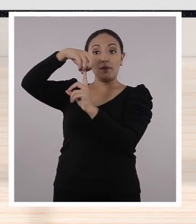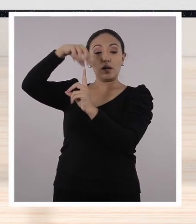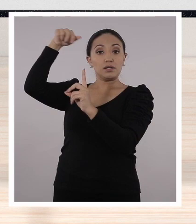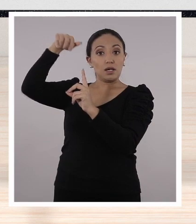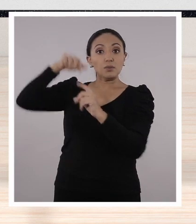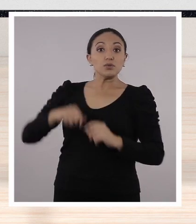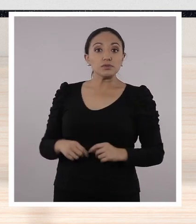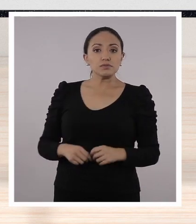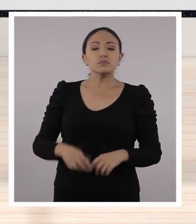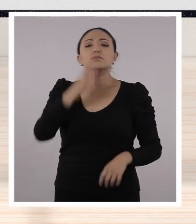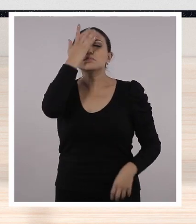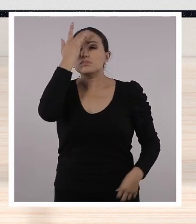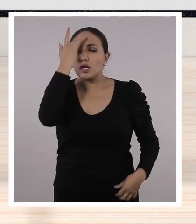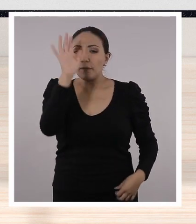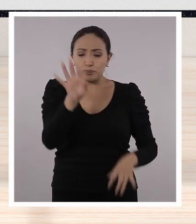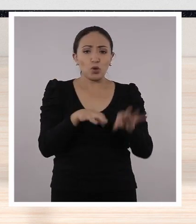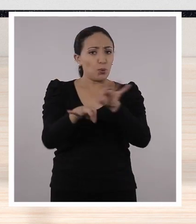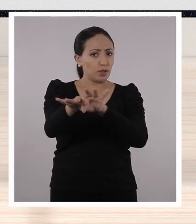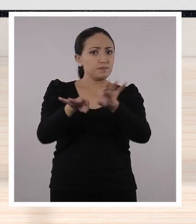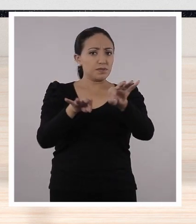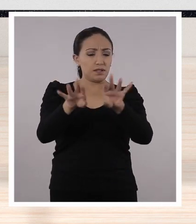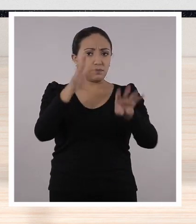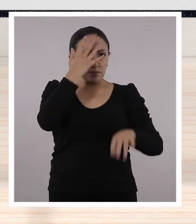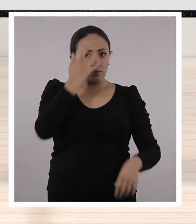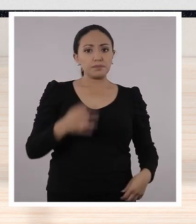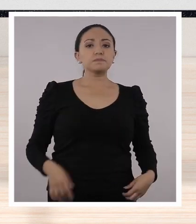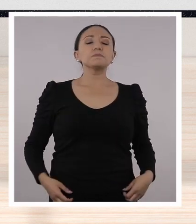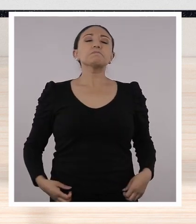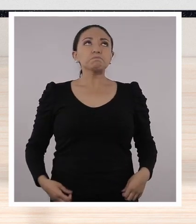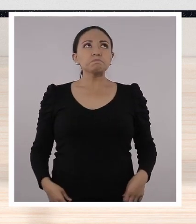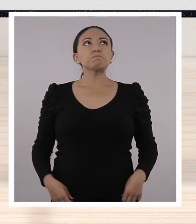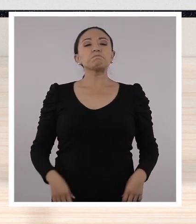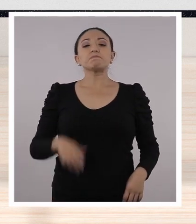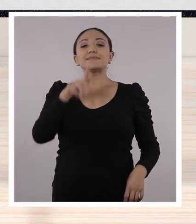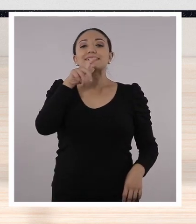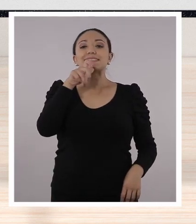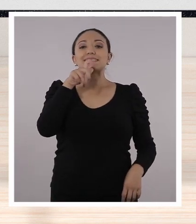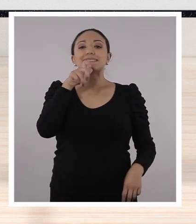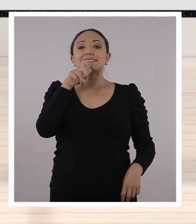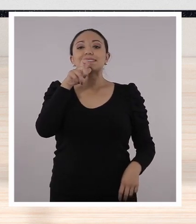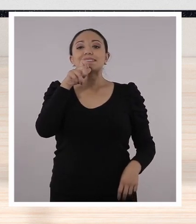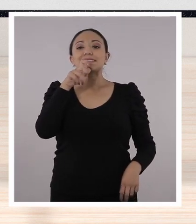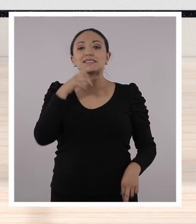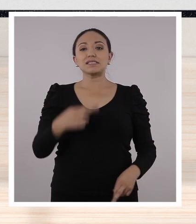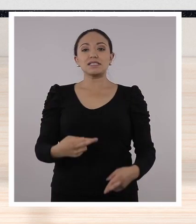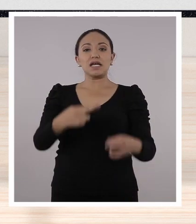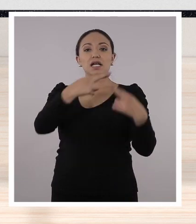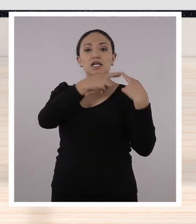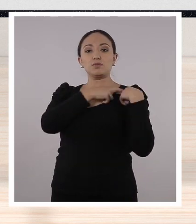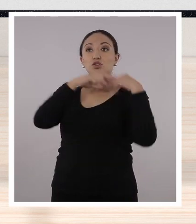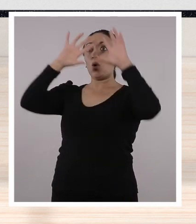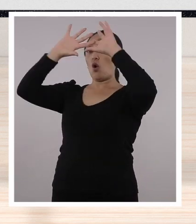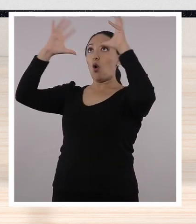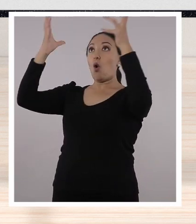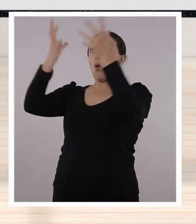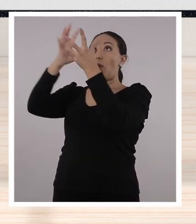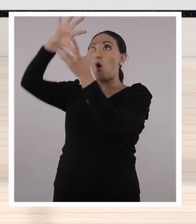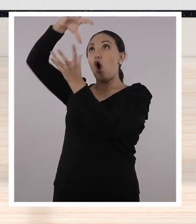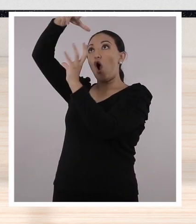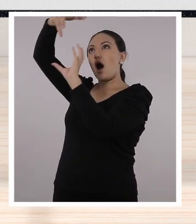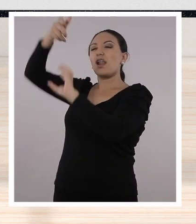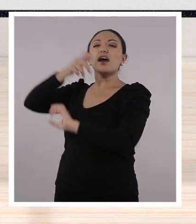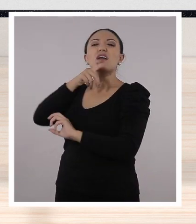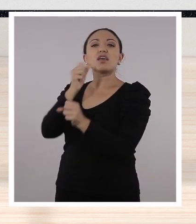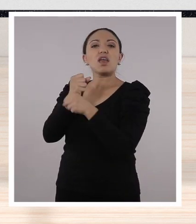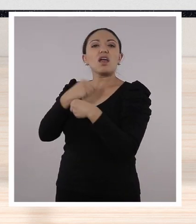monumento. Y le cuento por qué me bonita marcó foto. tanto esto. ¿A qué no sabe quién fue el ingeniero que estuvo a cargo de esa bola que